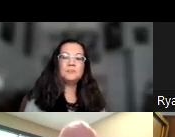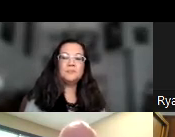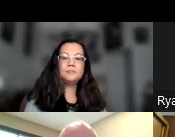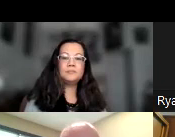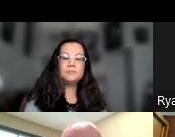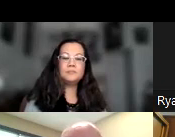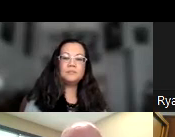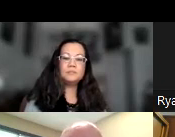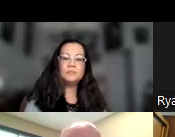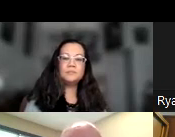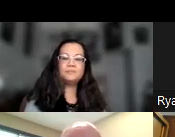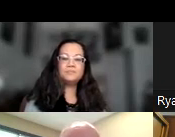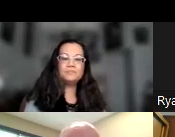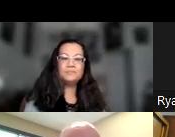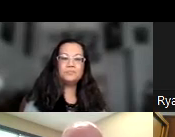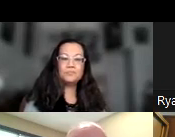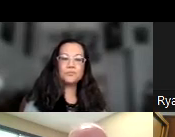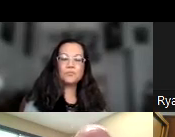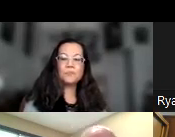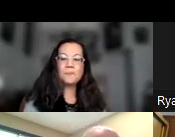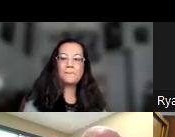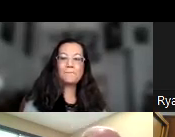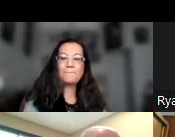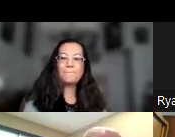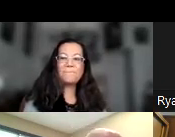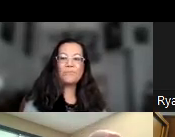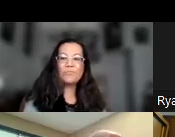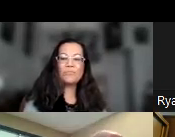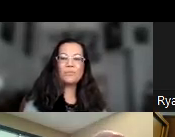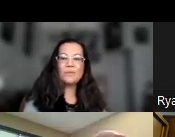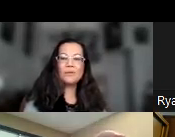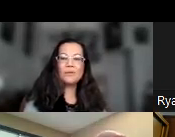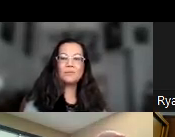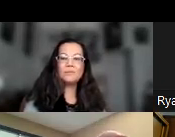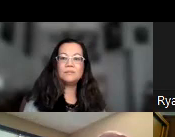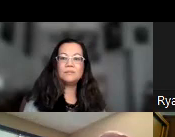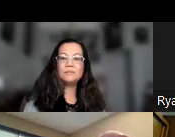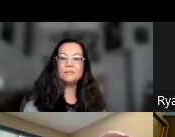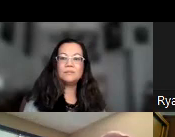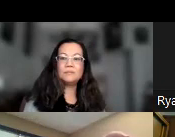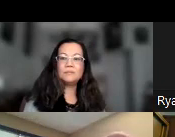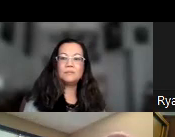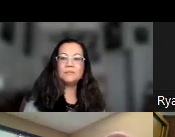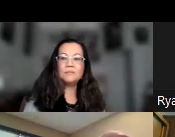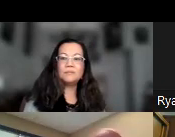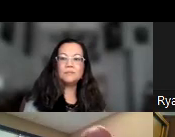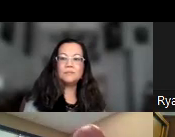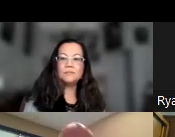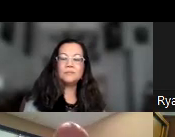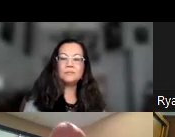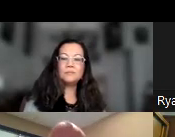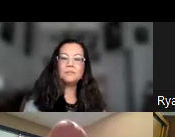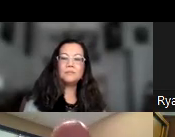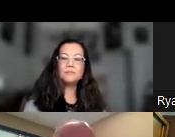de información de lo que se incluye en esta información de servicio de compras.